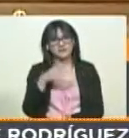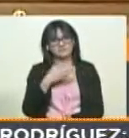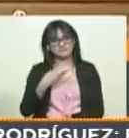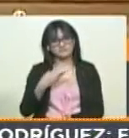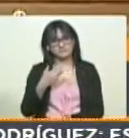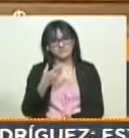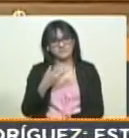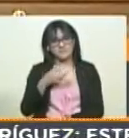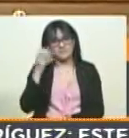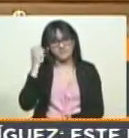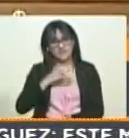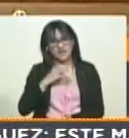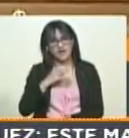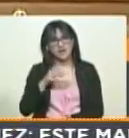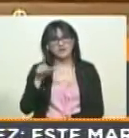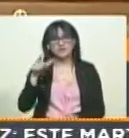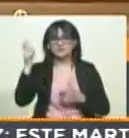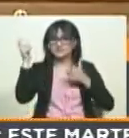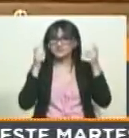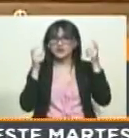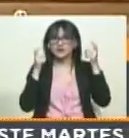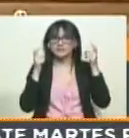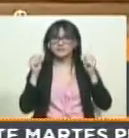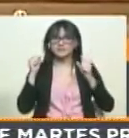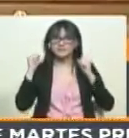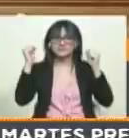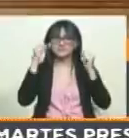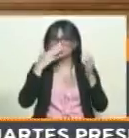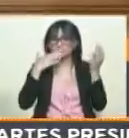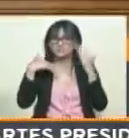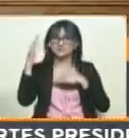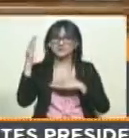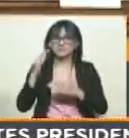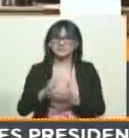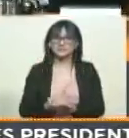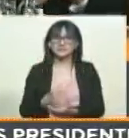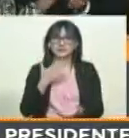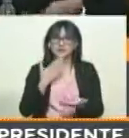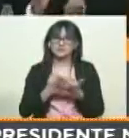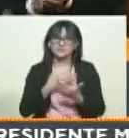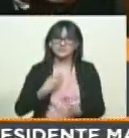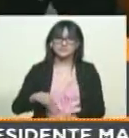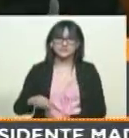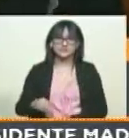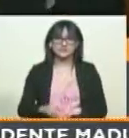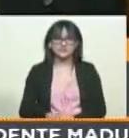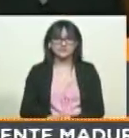comandante Fidel, con el comandante Hugo Chávez. Venceremos por siempre. Gracias, presidente.